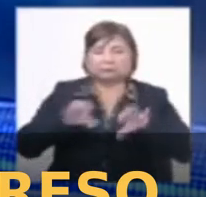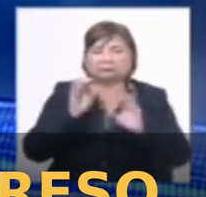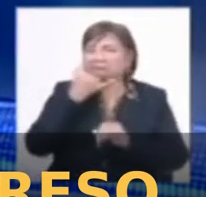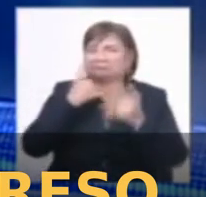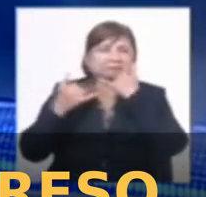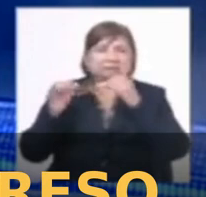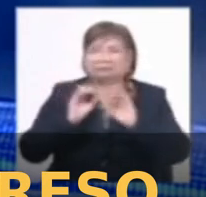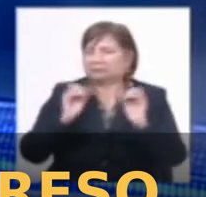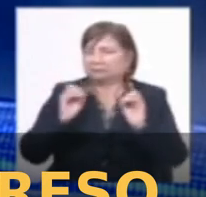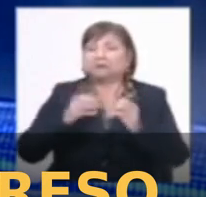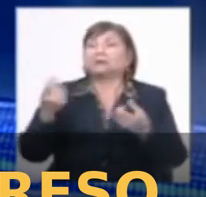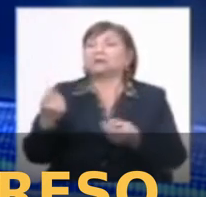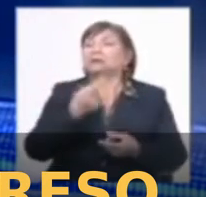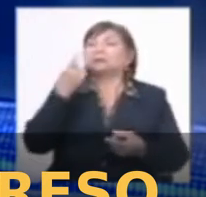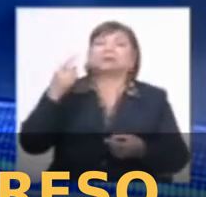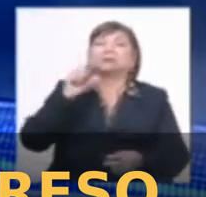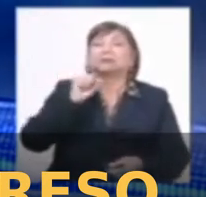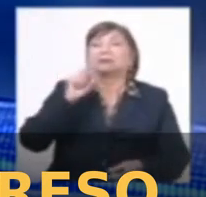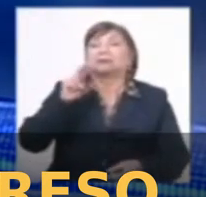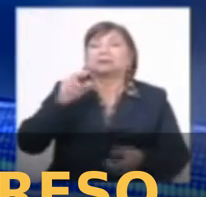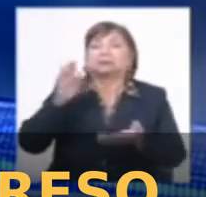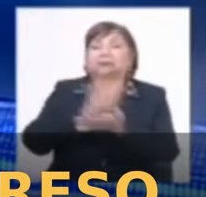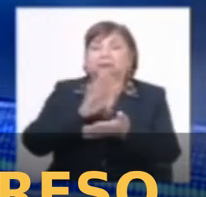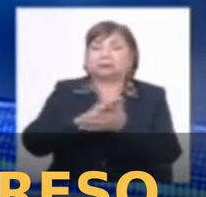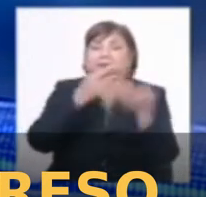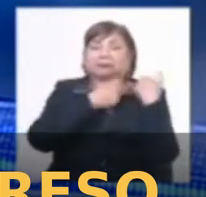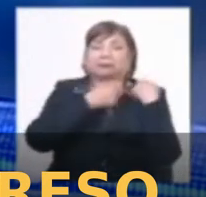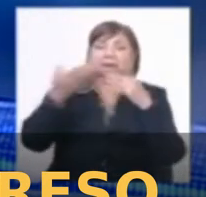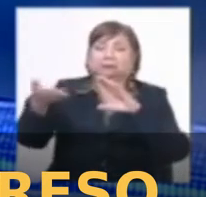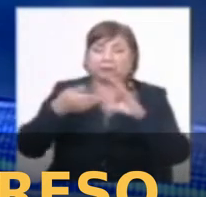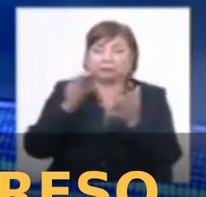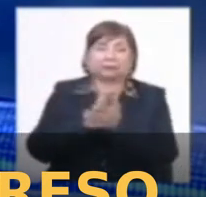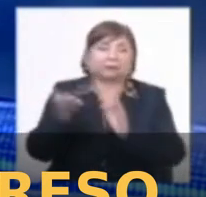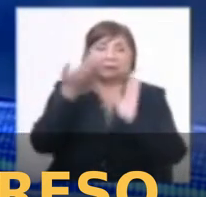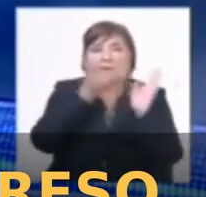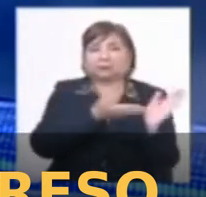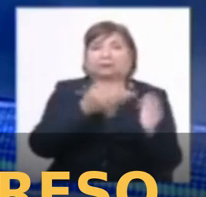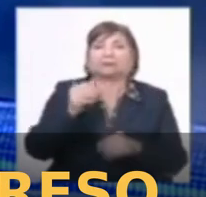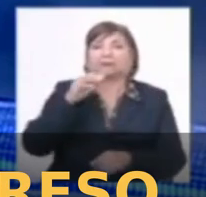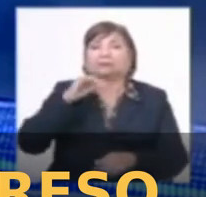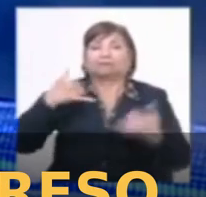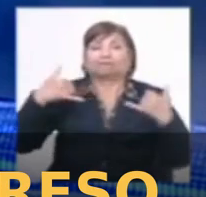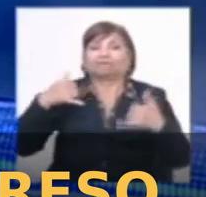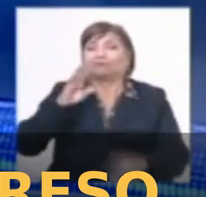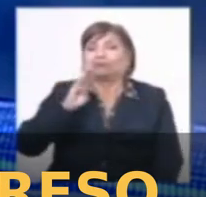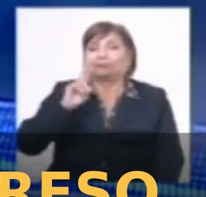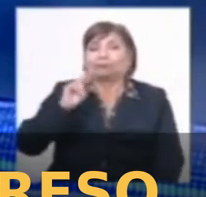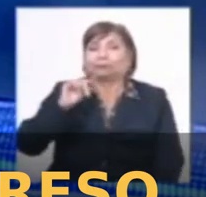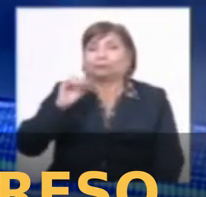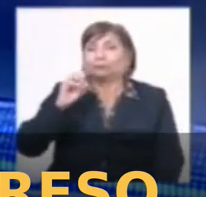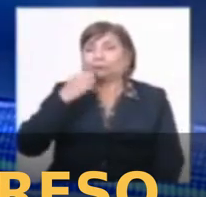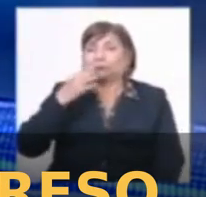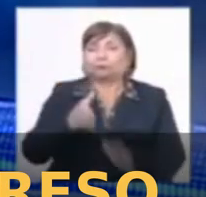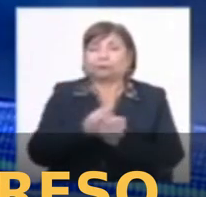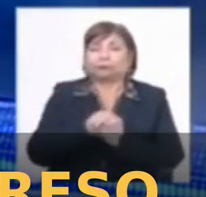Ella señaló que solo fue a Zarratea para recoger un encargo para Bruno Pacheco. Indicó que su amigo